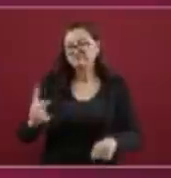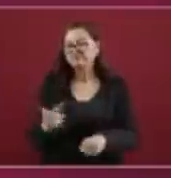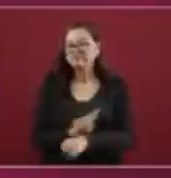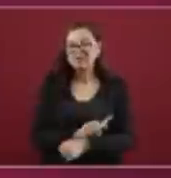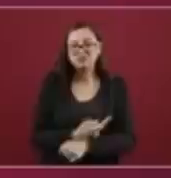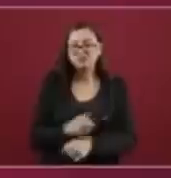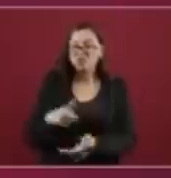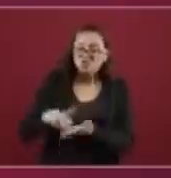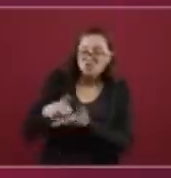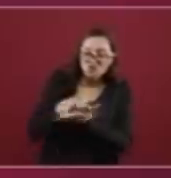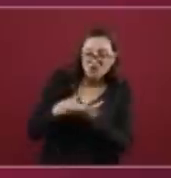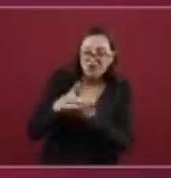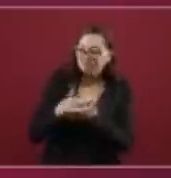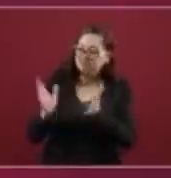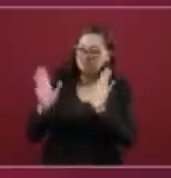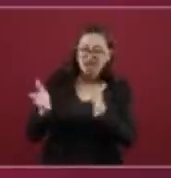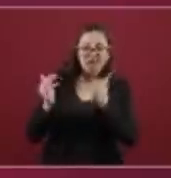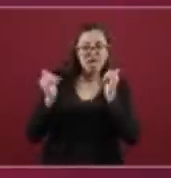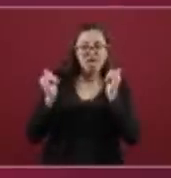Recuperar a los jóvenes.